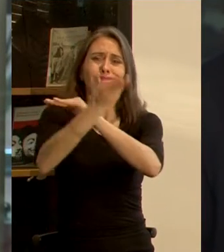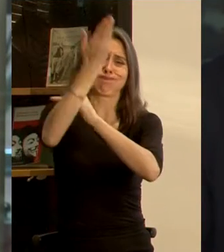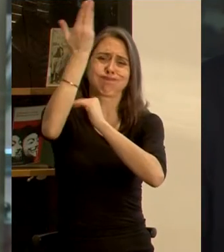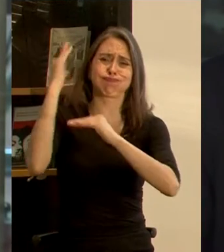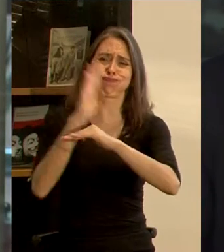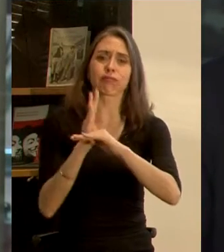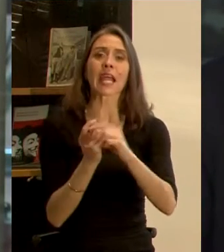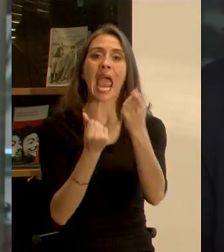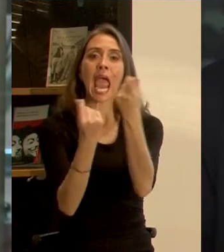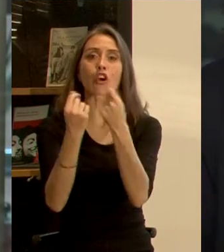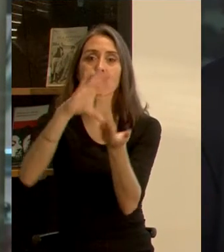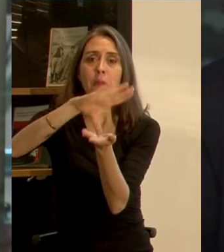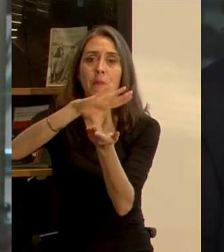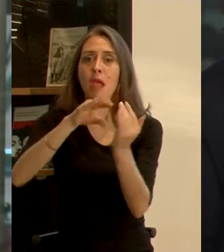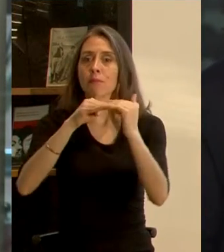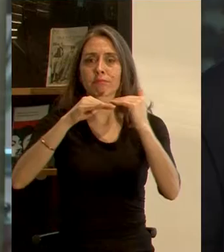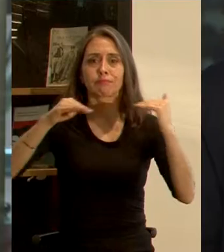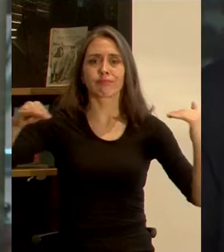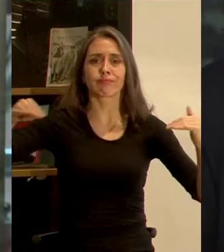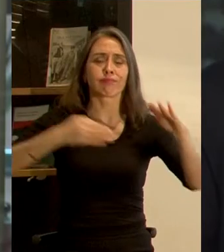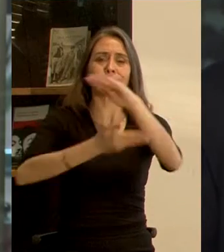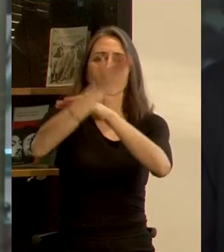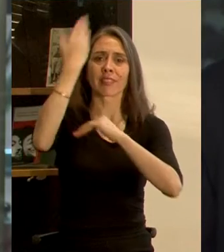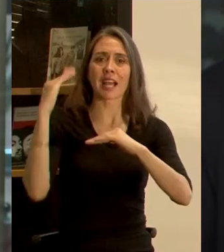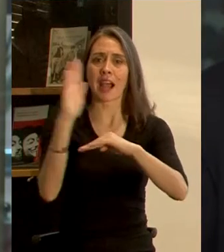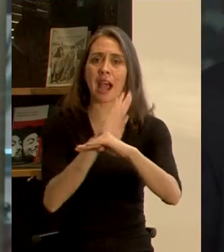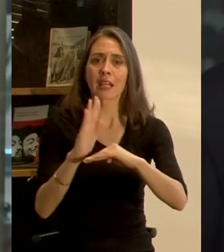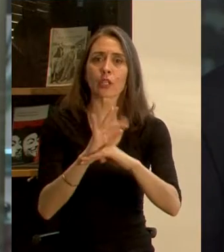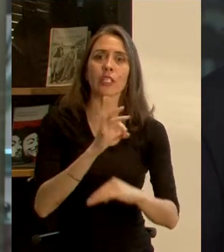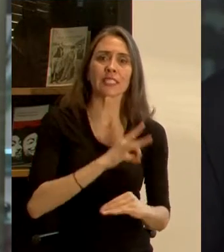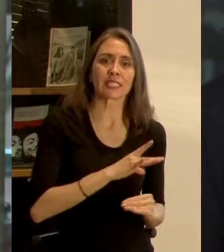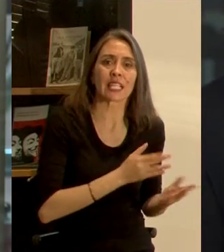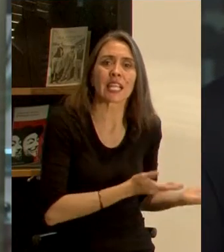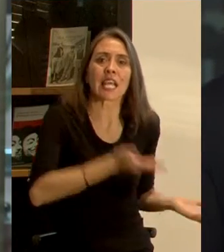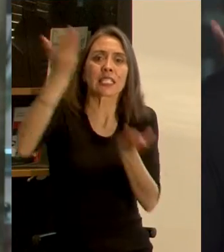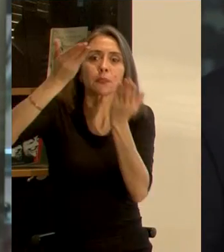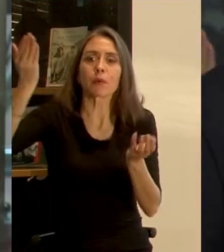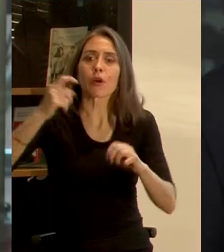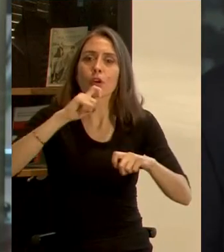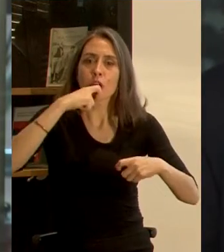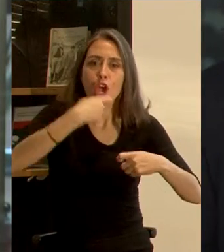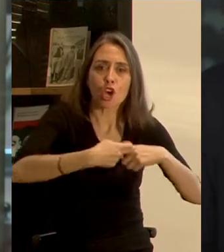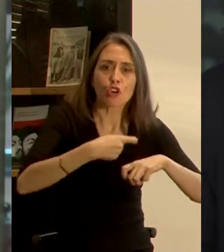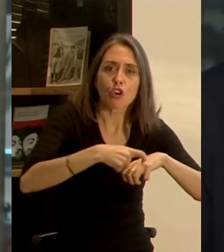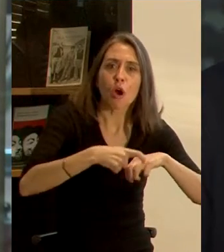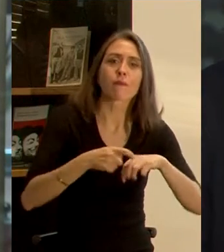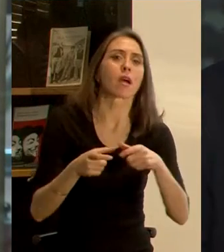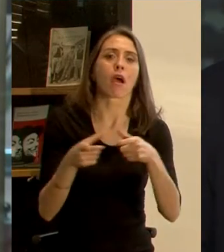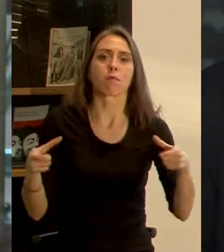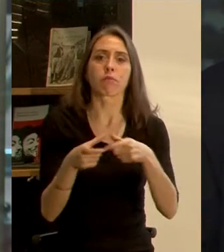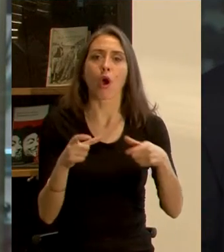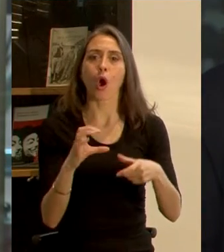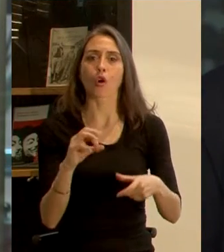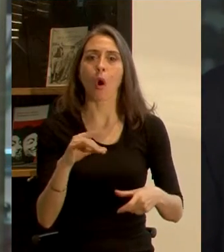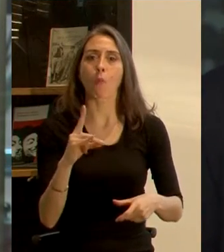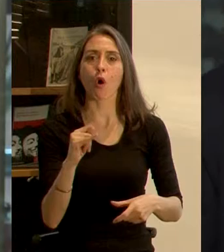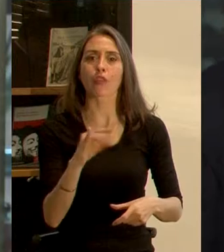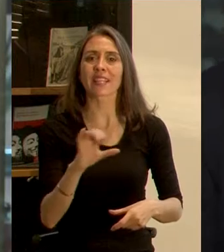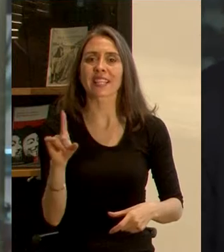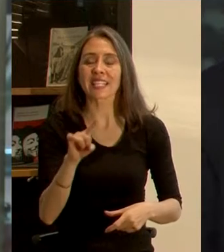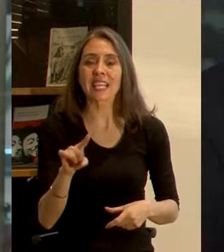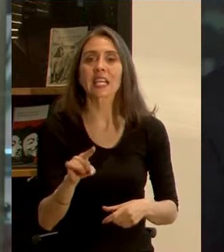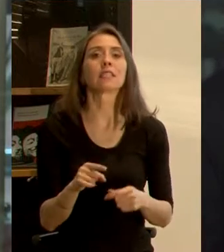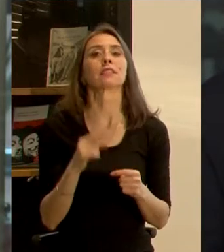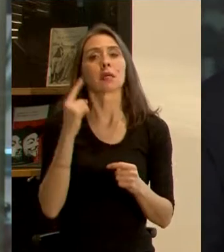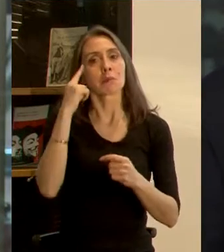Tenemos una economía que es lineal y anacrónica, que sigue en Chile exportando recursos naturales, commodities, que sigue pensando que los tratados de libre comercio